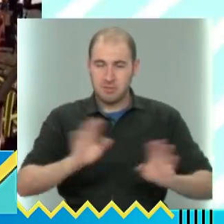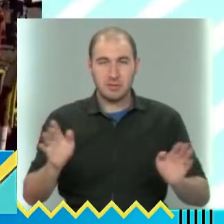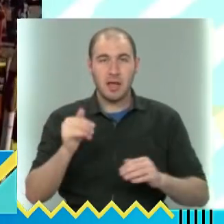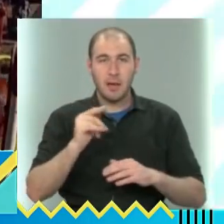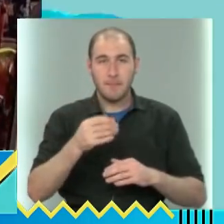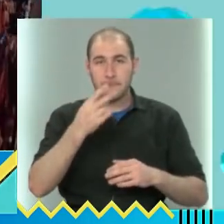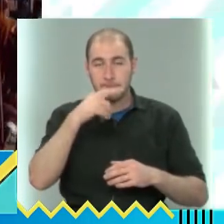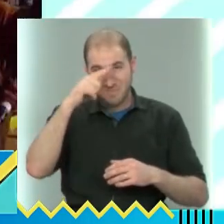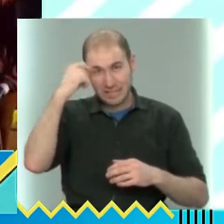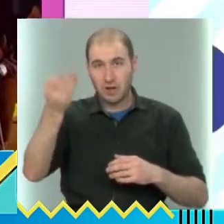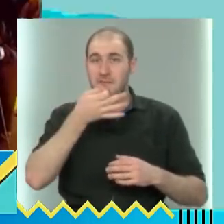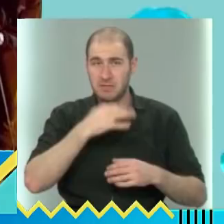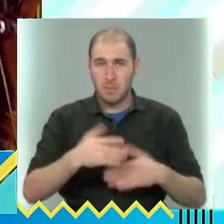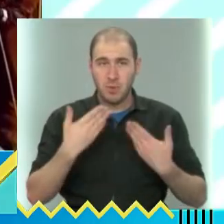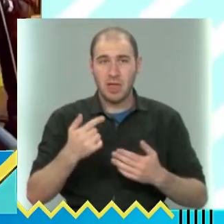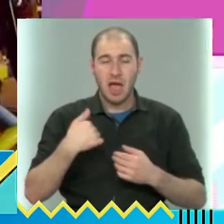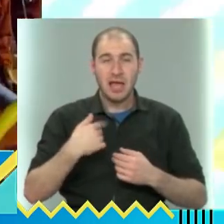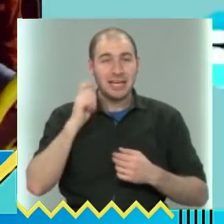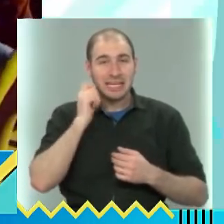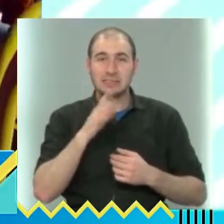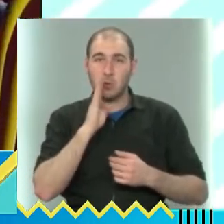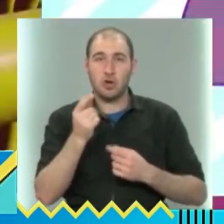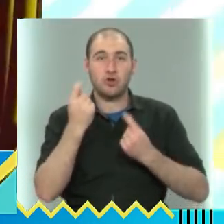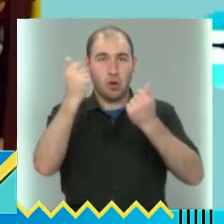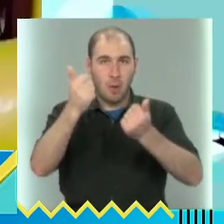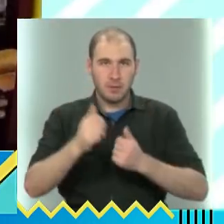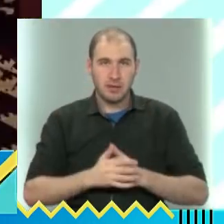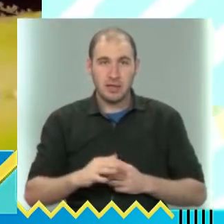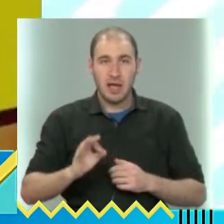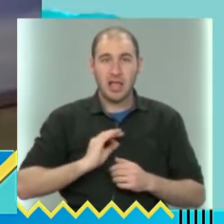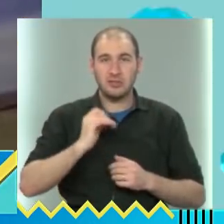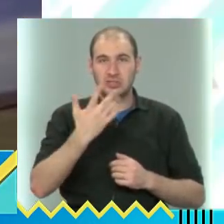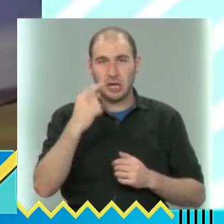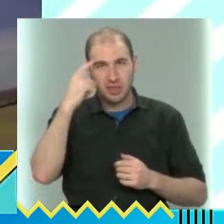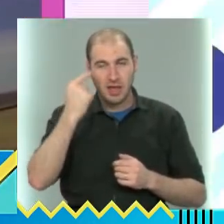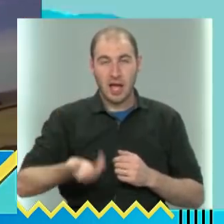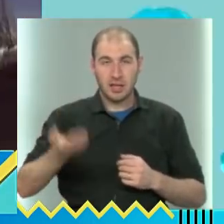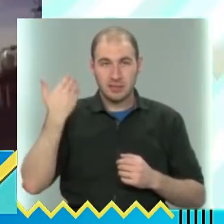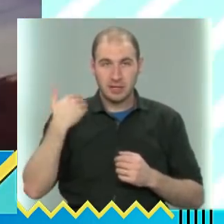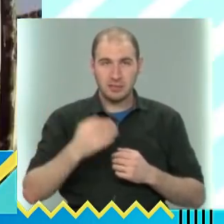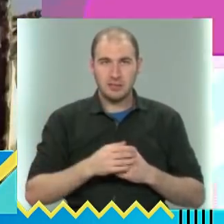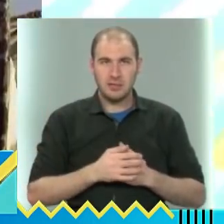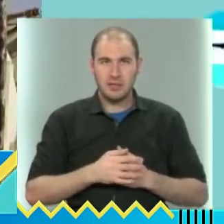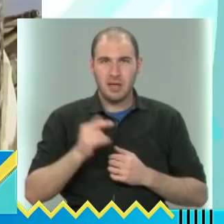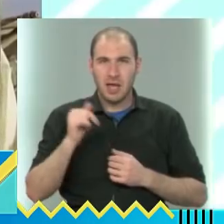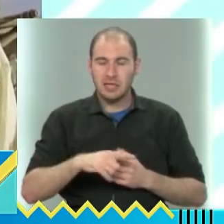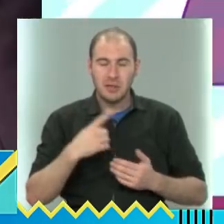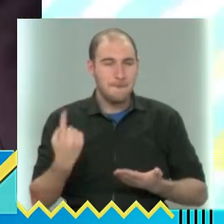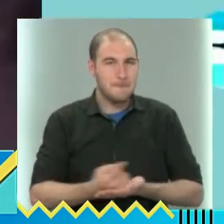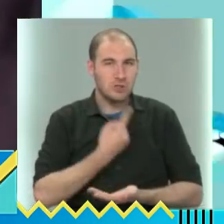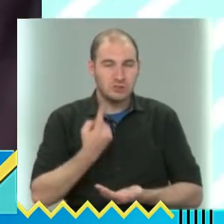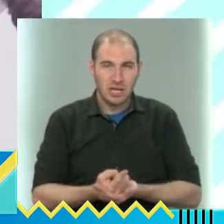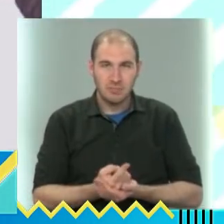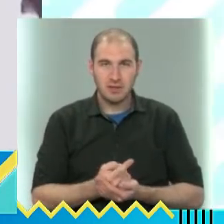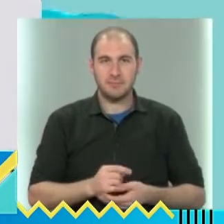exportar gas y petróleo. Y nosotros en Argentina le hemos comprado gas a Estados Unidos, increíblemente hace 5 o 10 años atrás, menos, esto hubiera sido impensado. ¿Quién